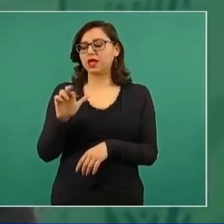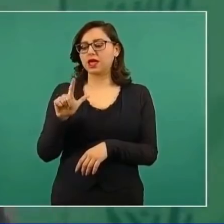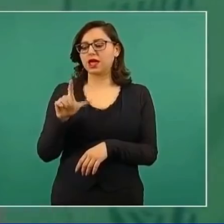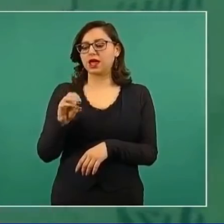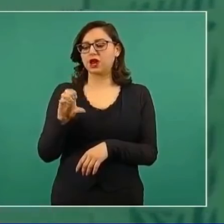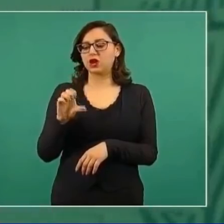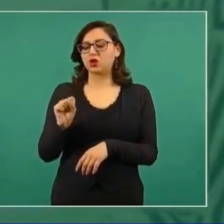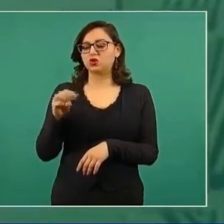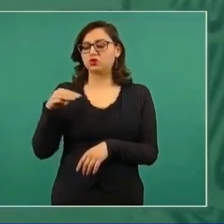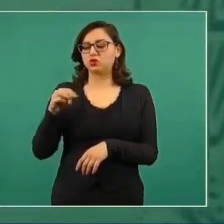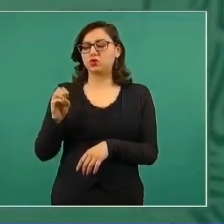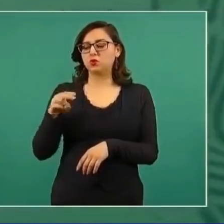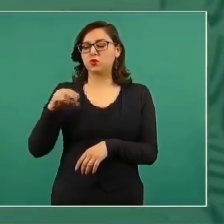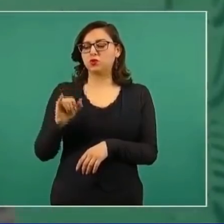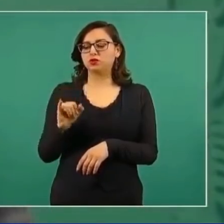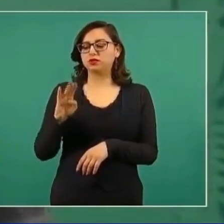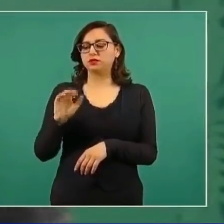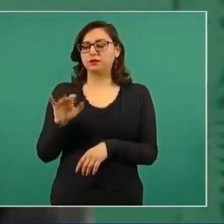la verdadera doctrina